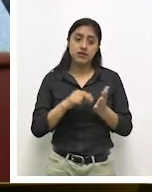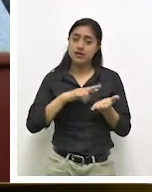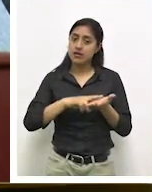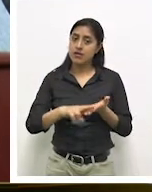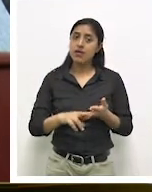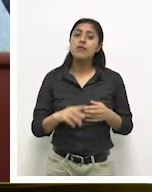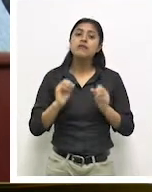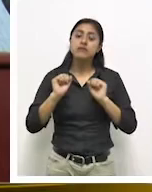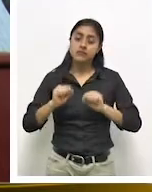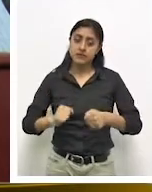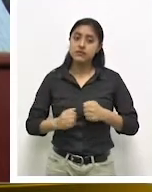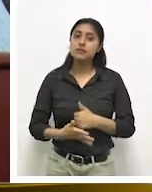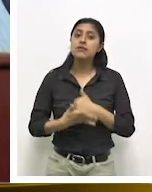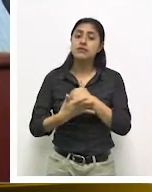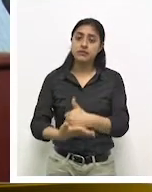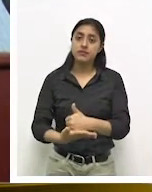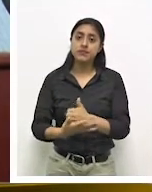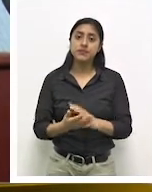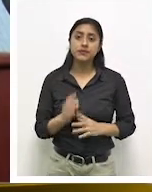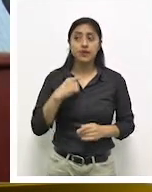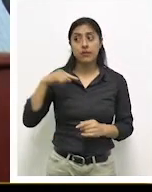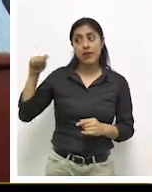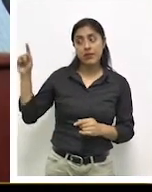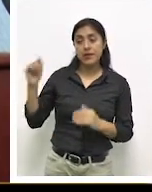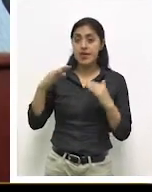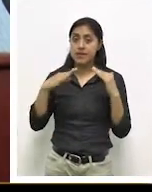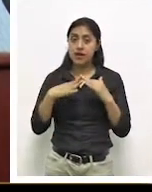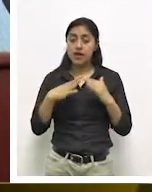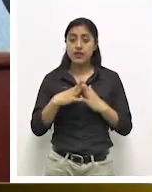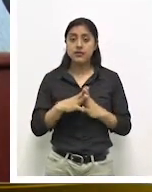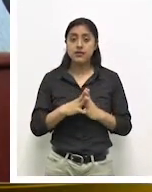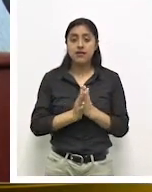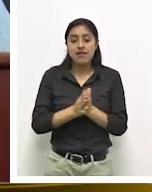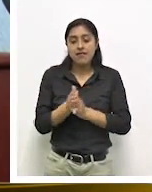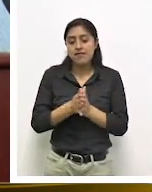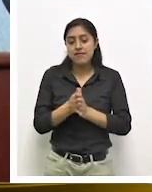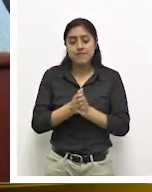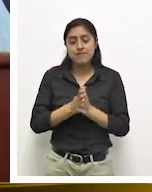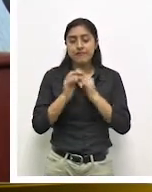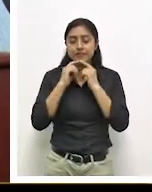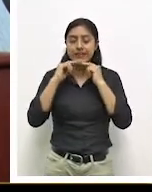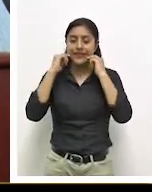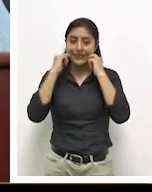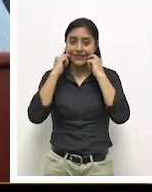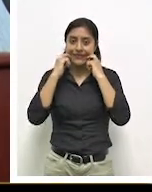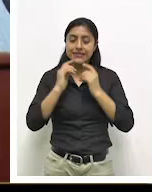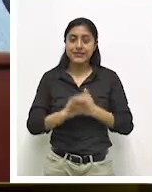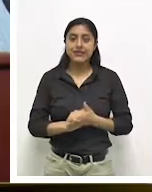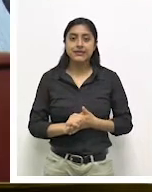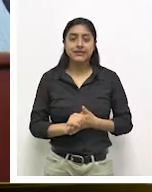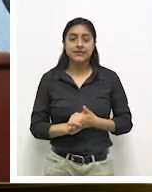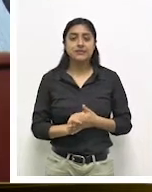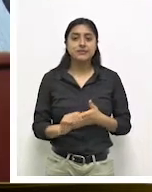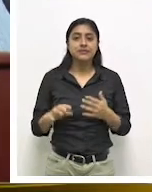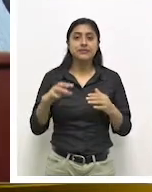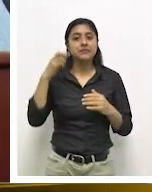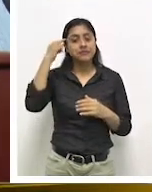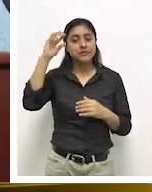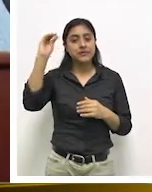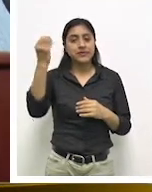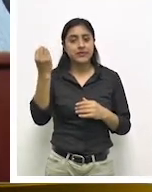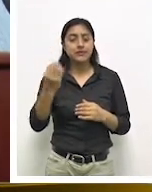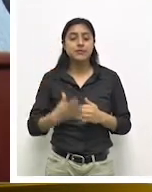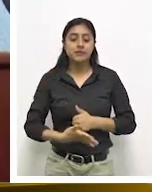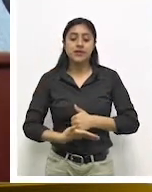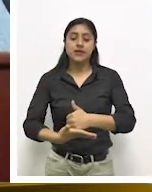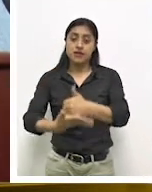sí. Me voy satisfecho con el trabajo que han hecho e incluso me tomé la libertad de decirles felicidades, muy buen trabajo porque me